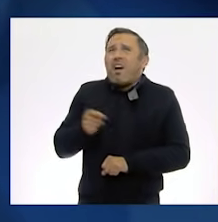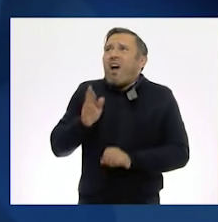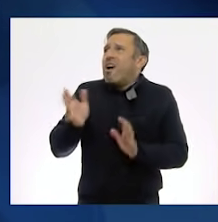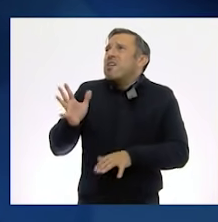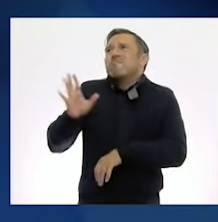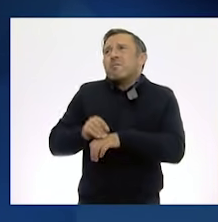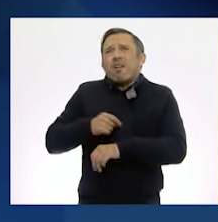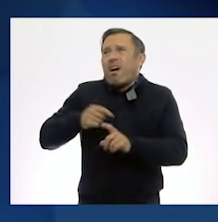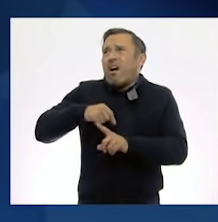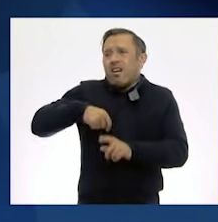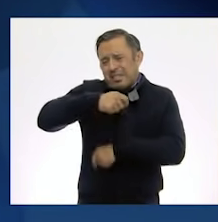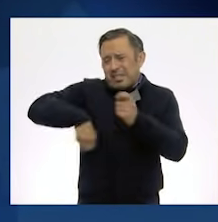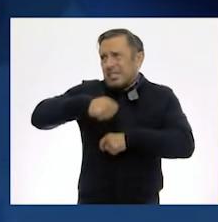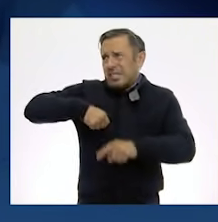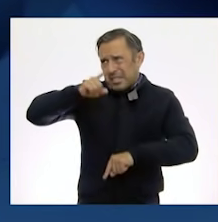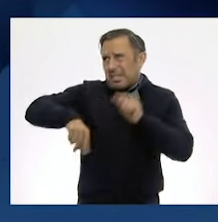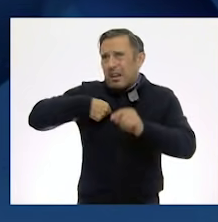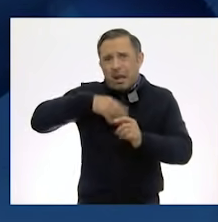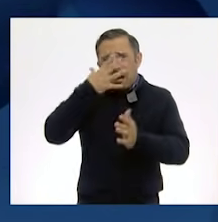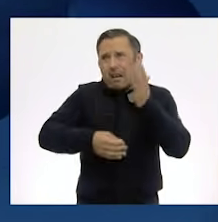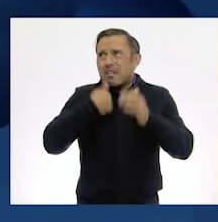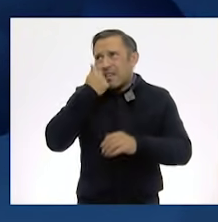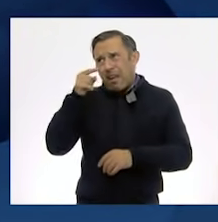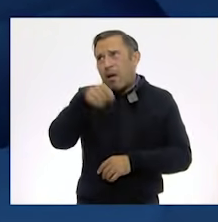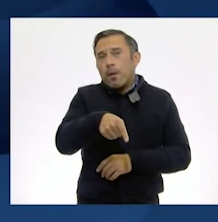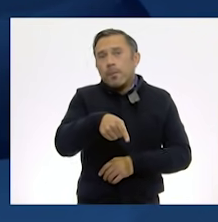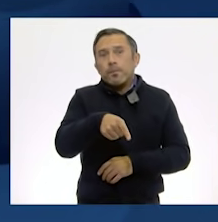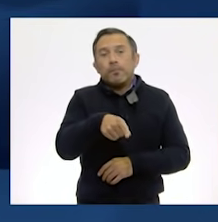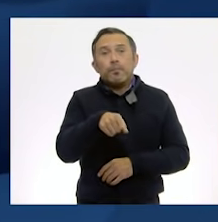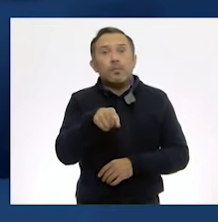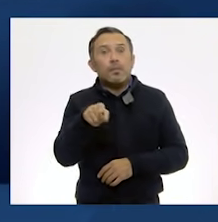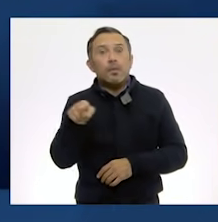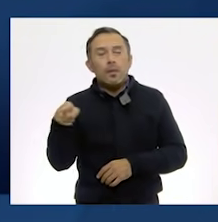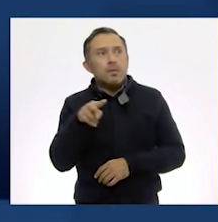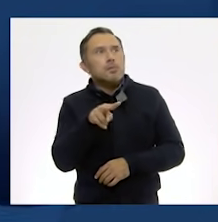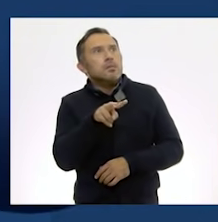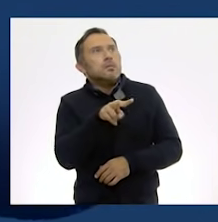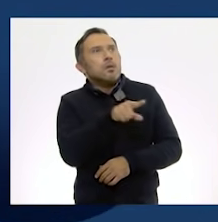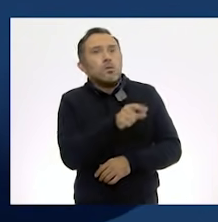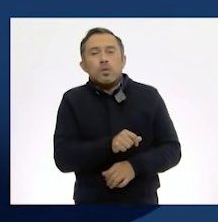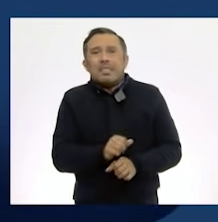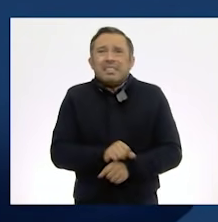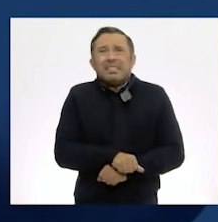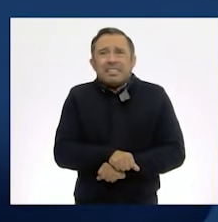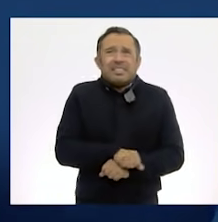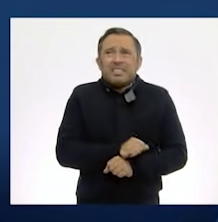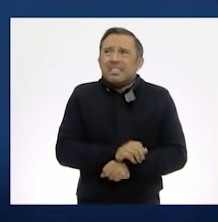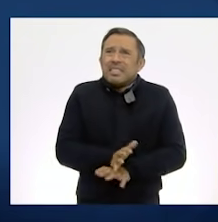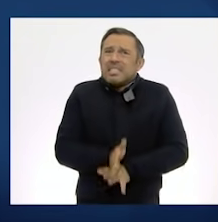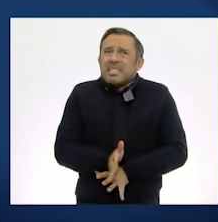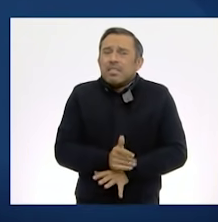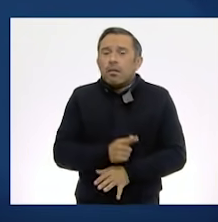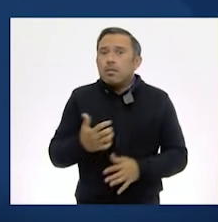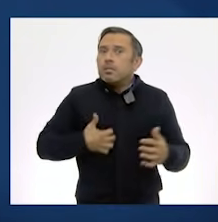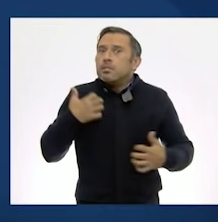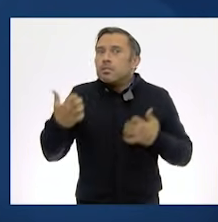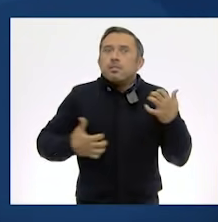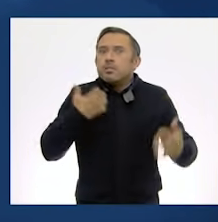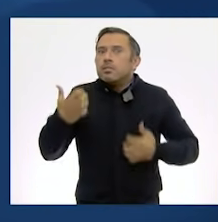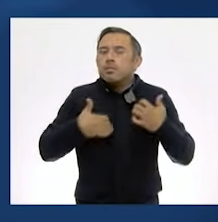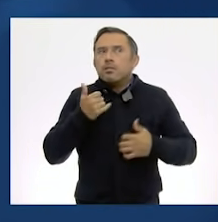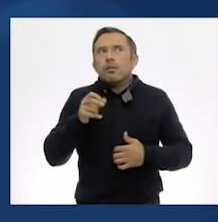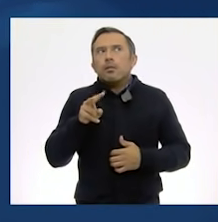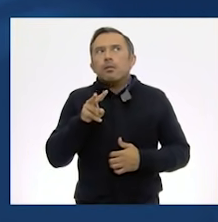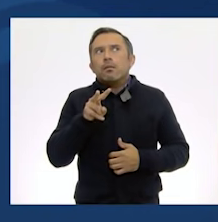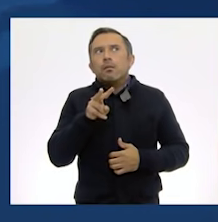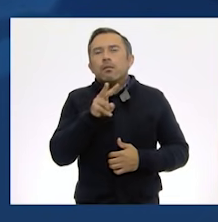con las sirenas. Euríloco, al ver las desesperadas señas que Ulises le hacía, al mismo tiempo